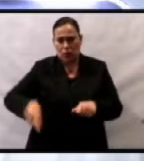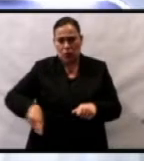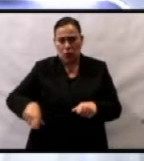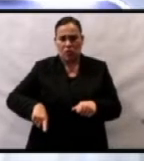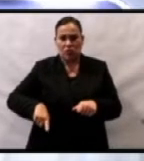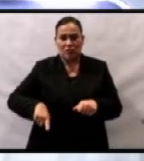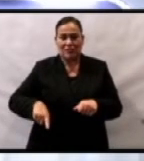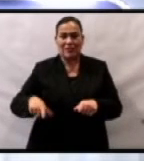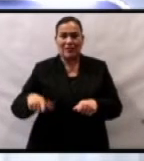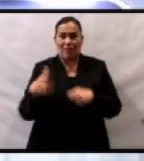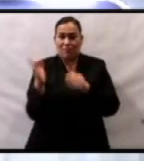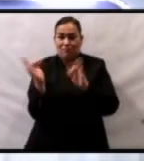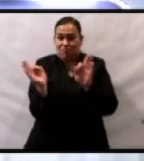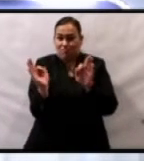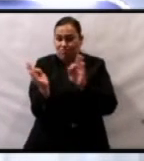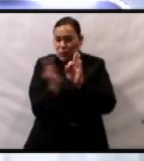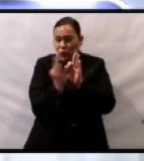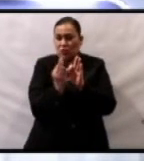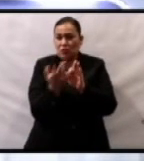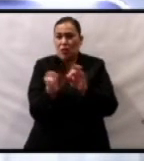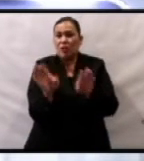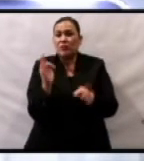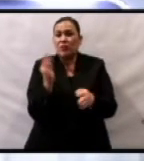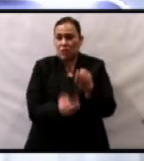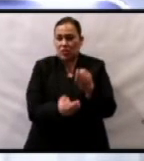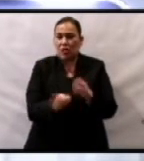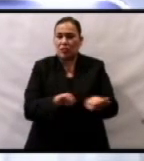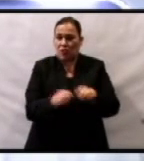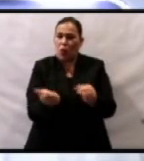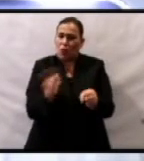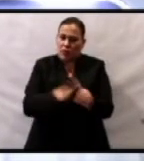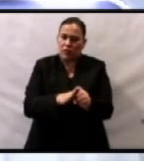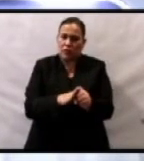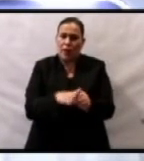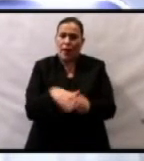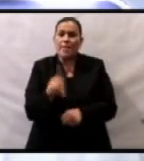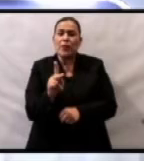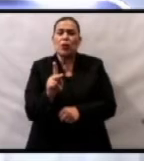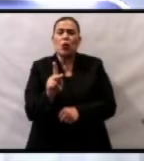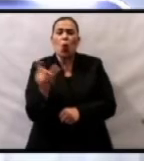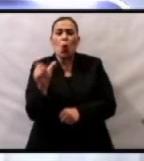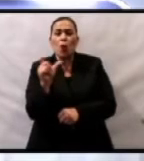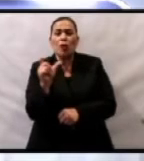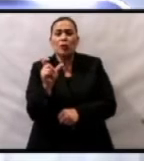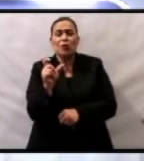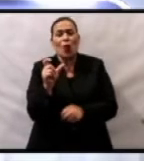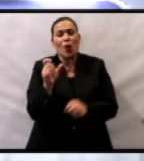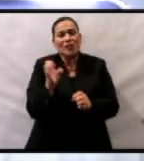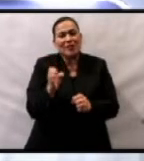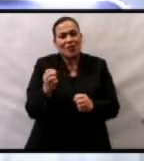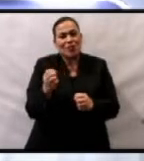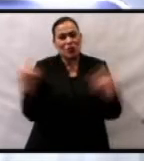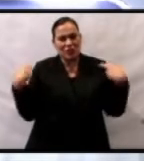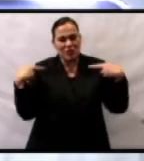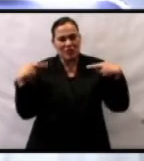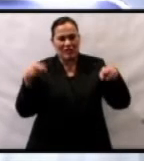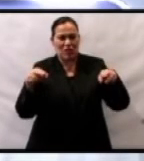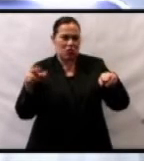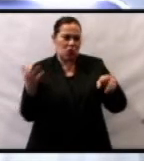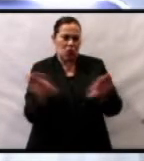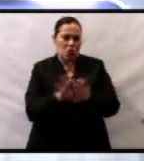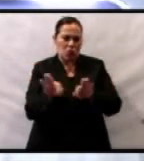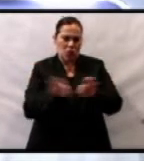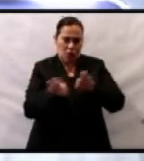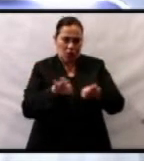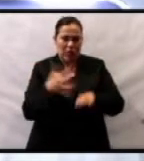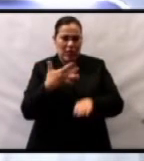próxima este cierre. Sin embargo, creo que cuando estamos al frente de algún cargo público, tenemos